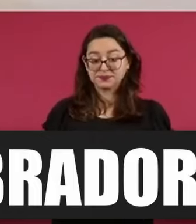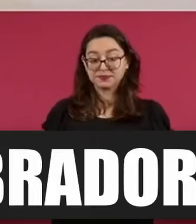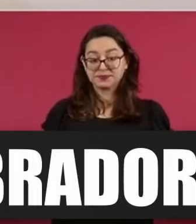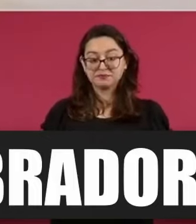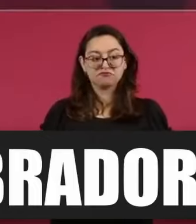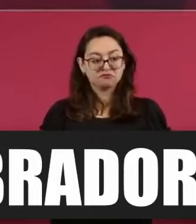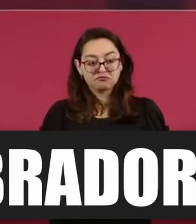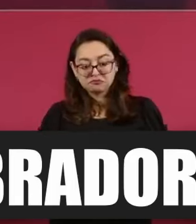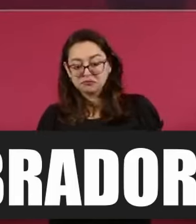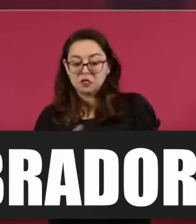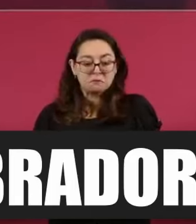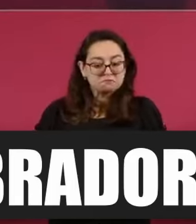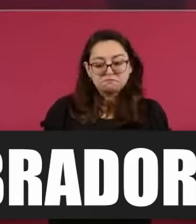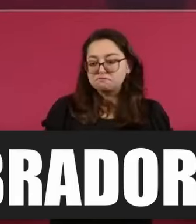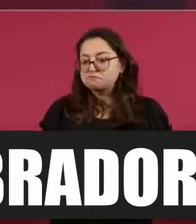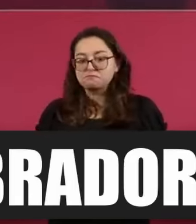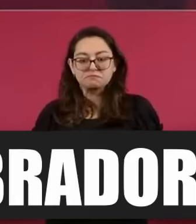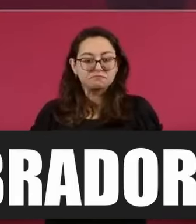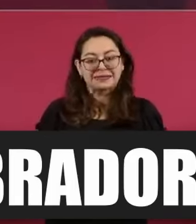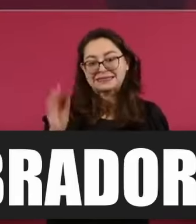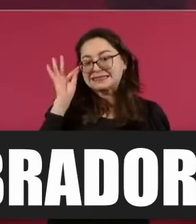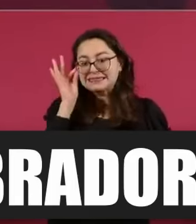afanosito, servicial,